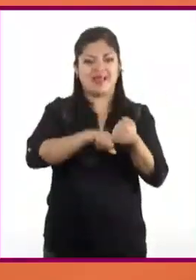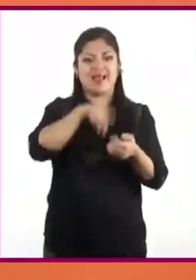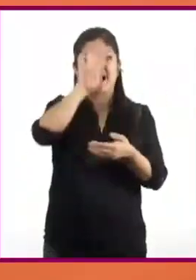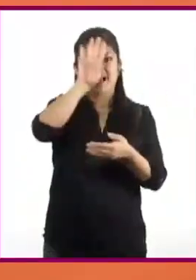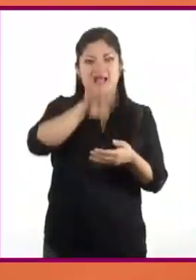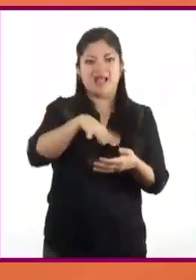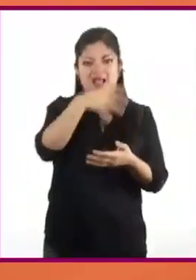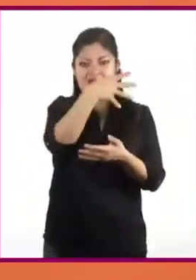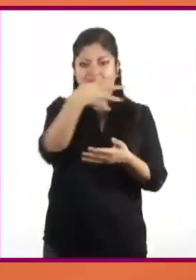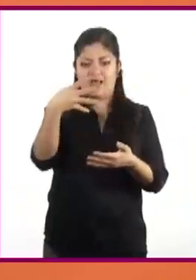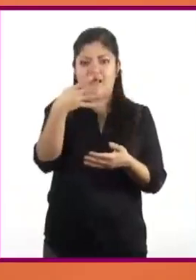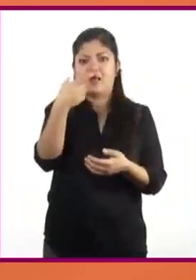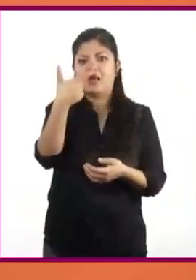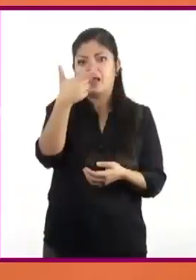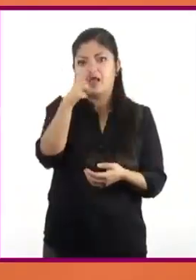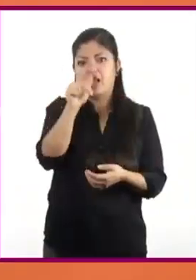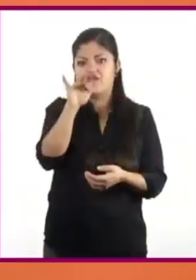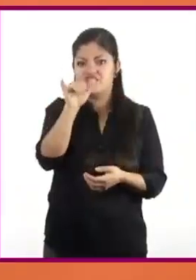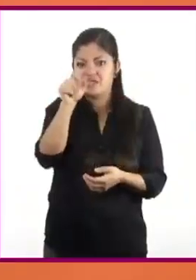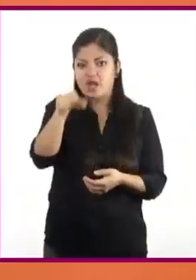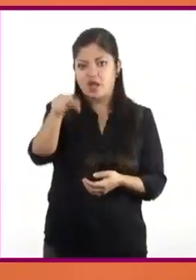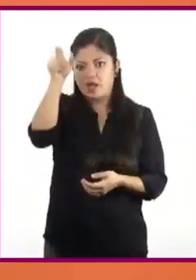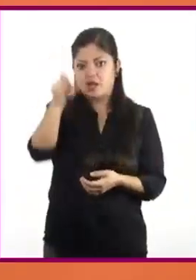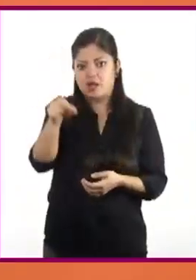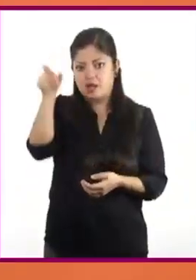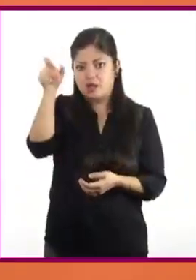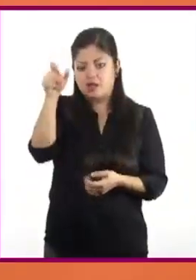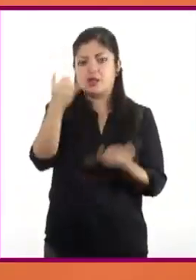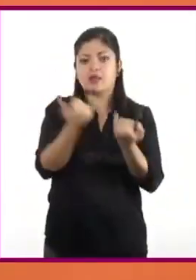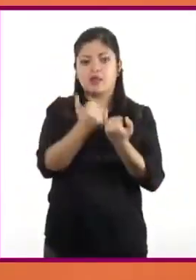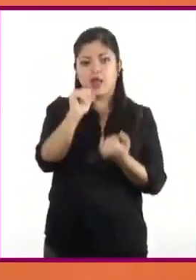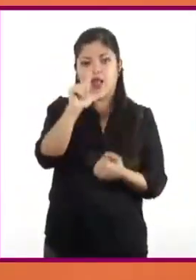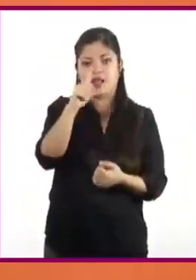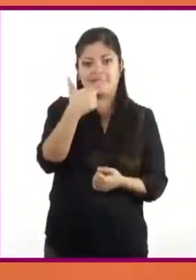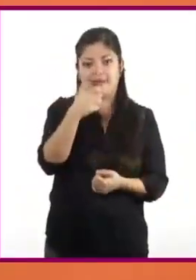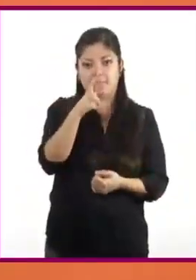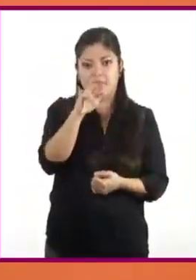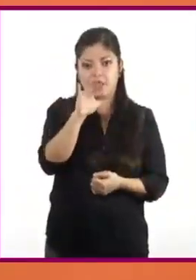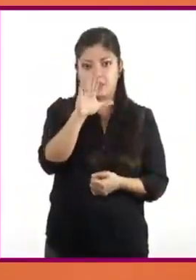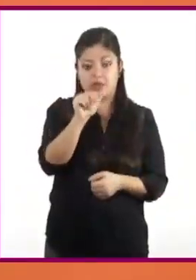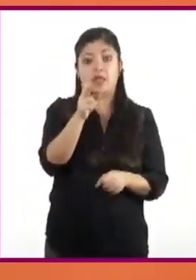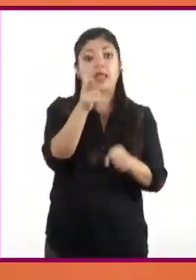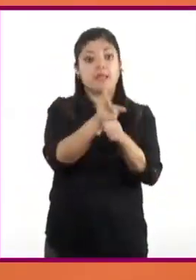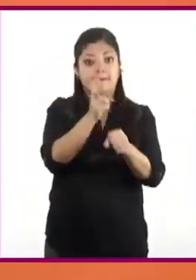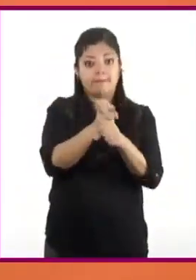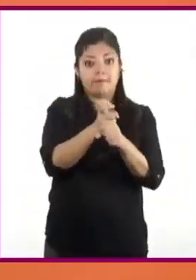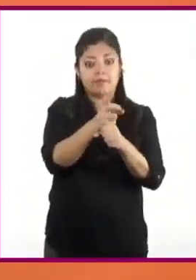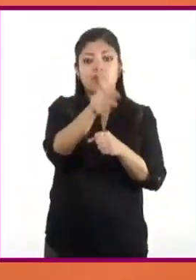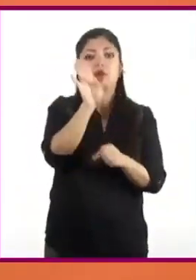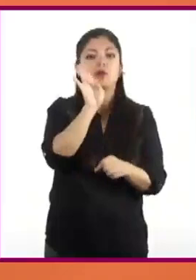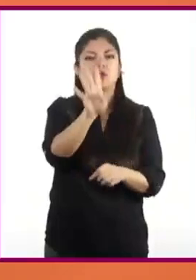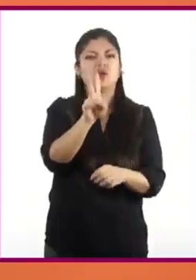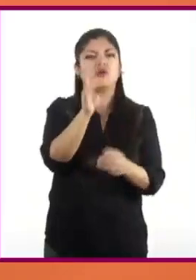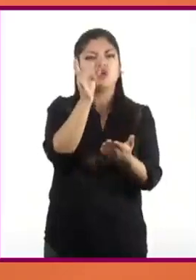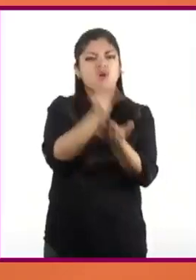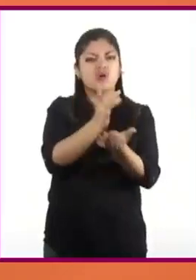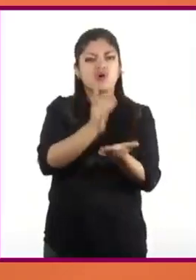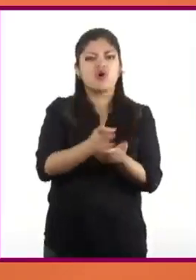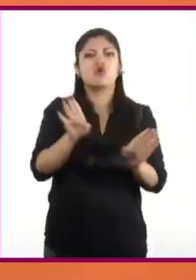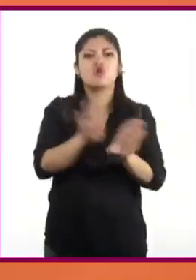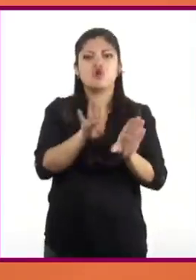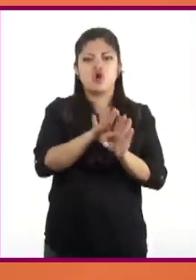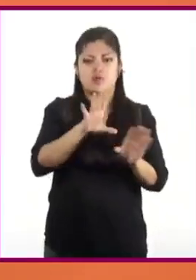gráficas, tabulares y algebraicas. Para comenzar, las y los invitamos a identificar cómo se grafican